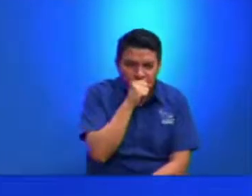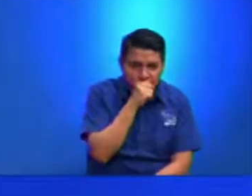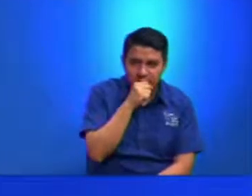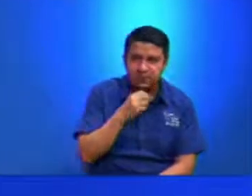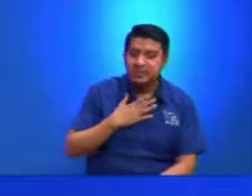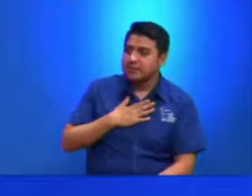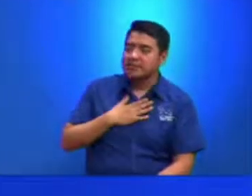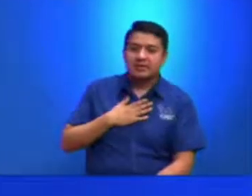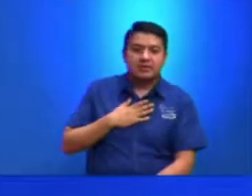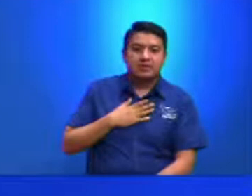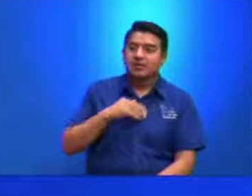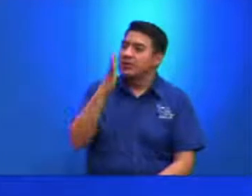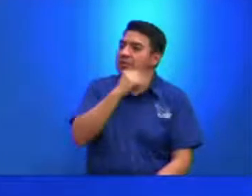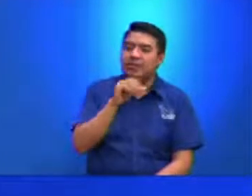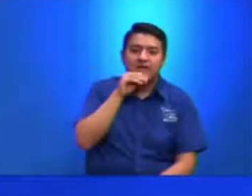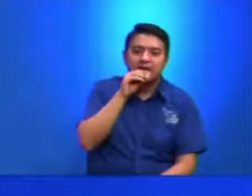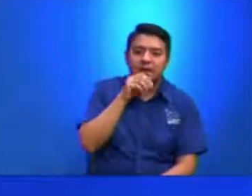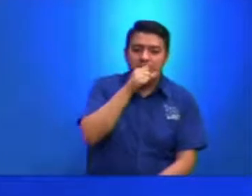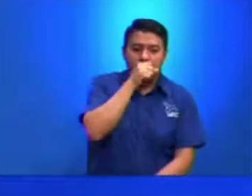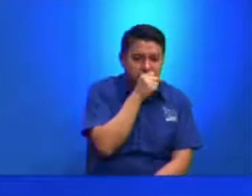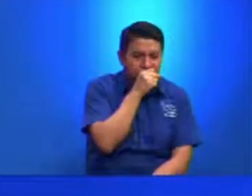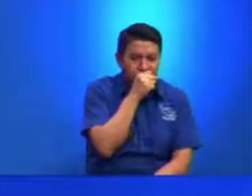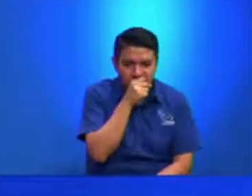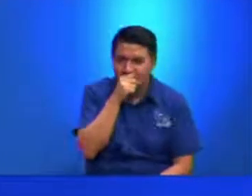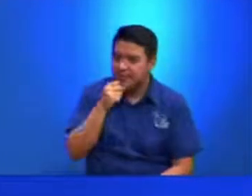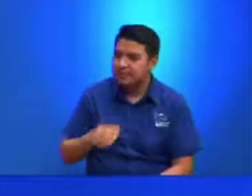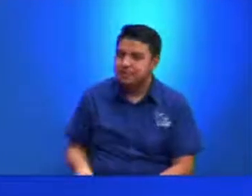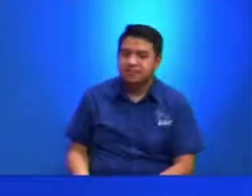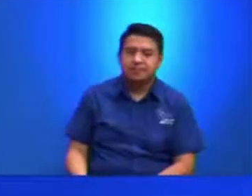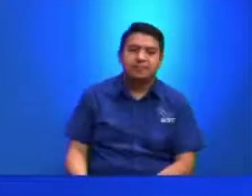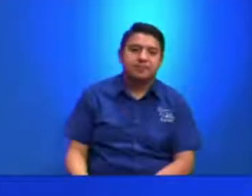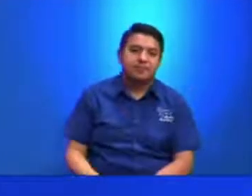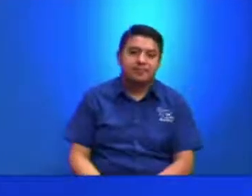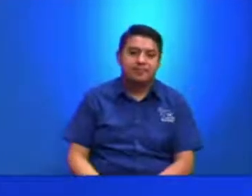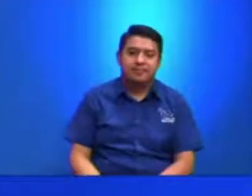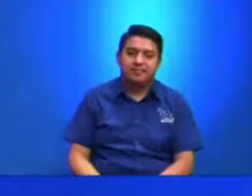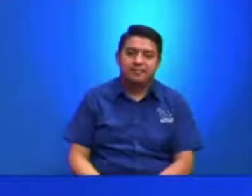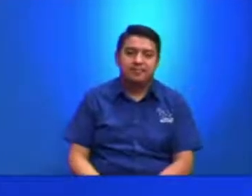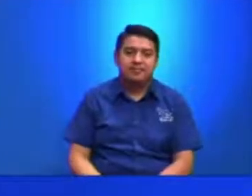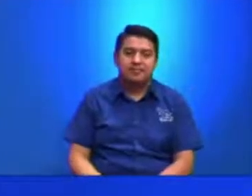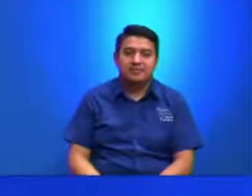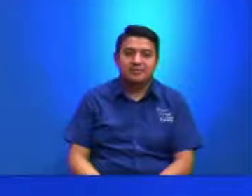pero aunque haga puro camión viejo, no.